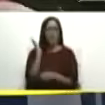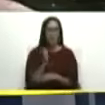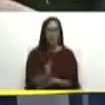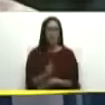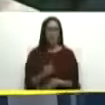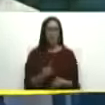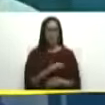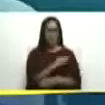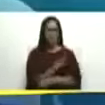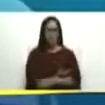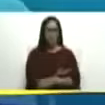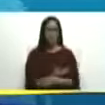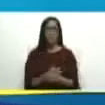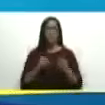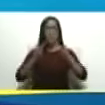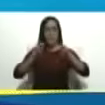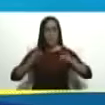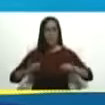continúa.